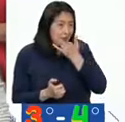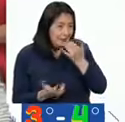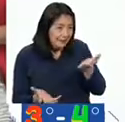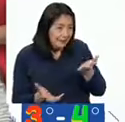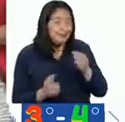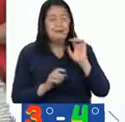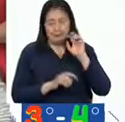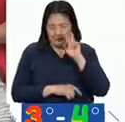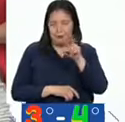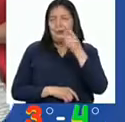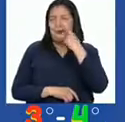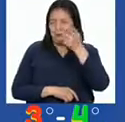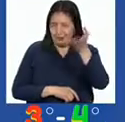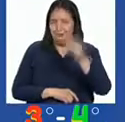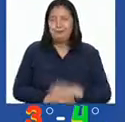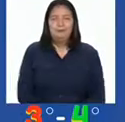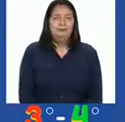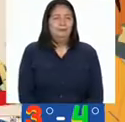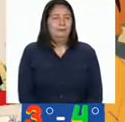sucediendo? ¡Vamos a conocerlo!